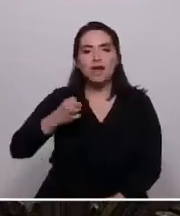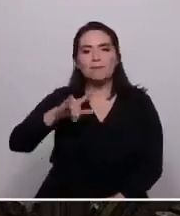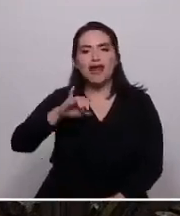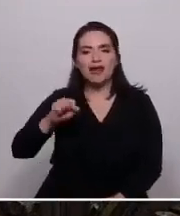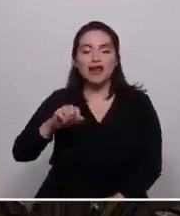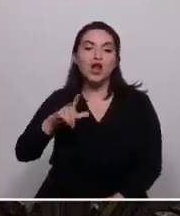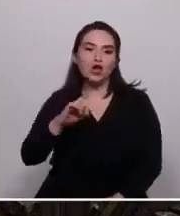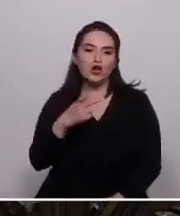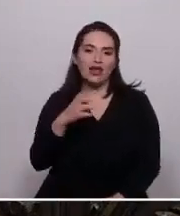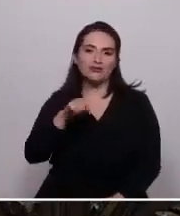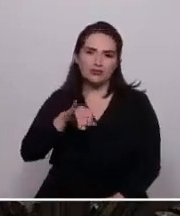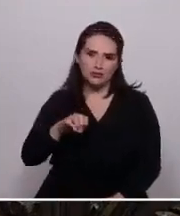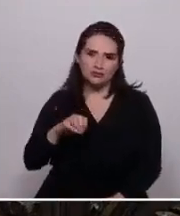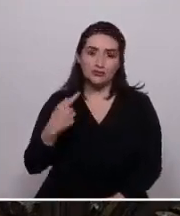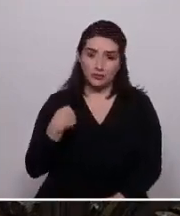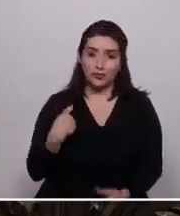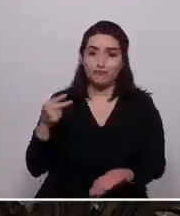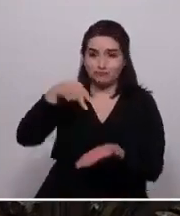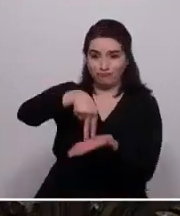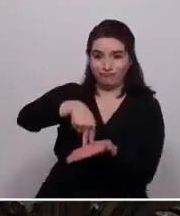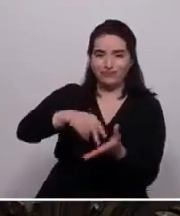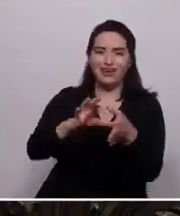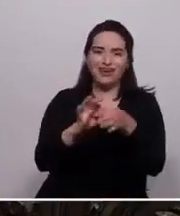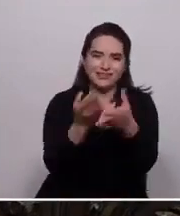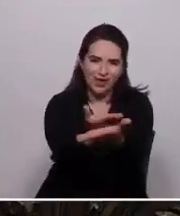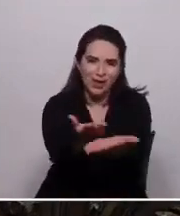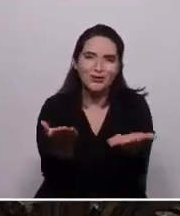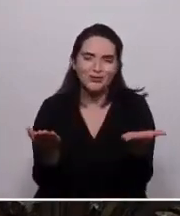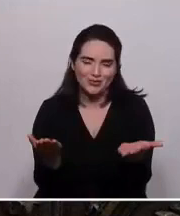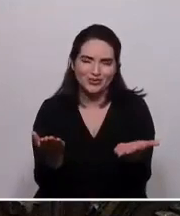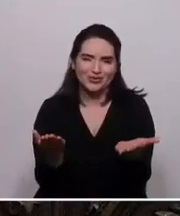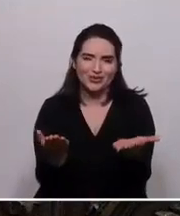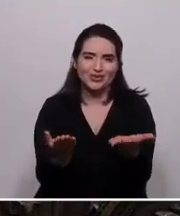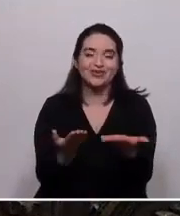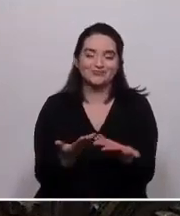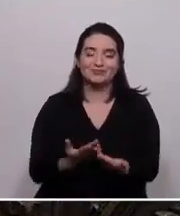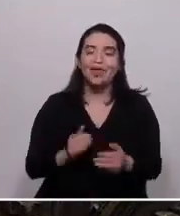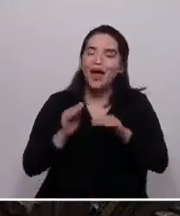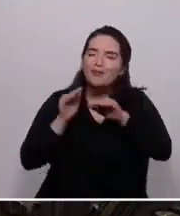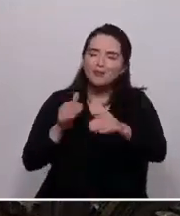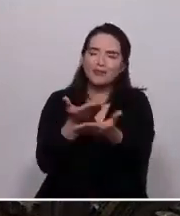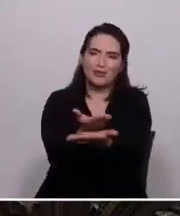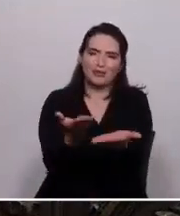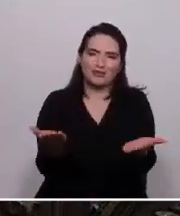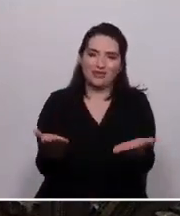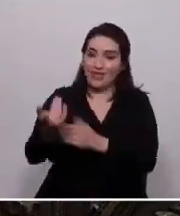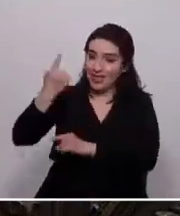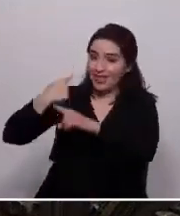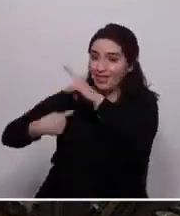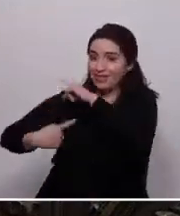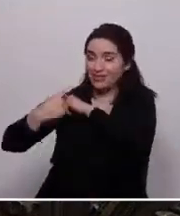Lorenzo. Estoy acá gracias a ustedes, por ustedes, por nuestra historia